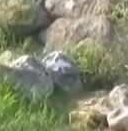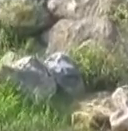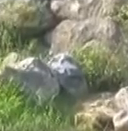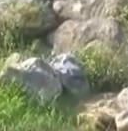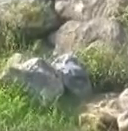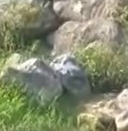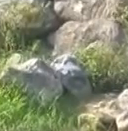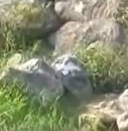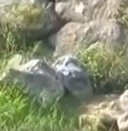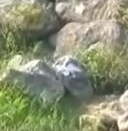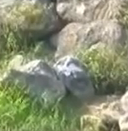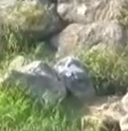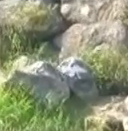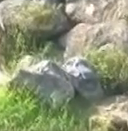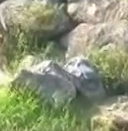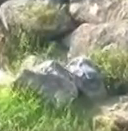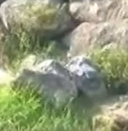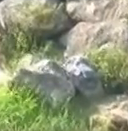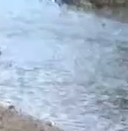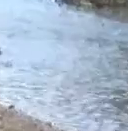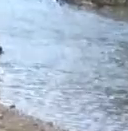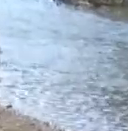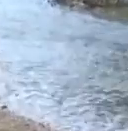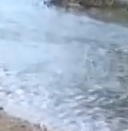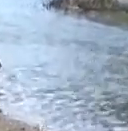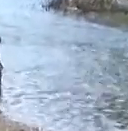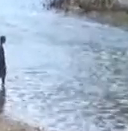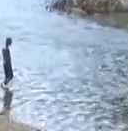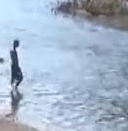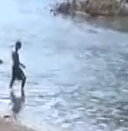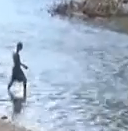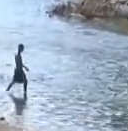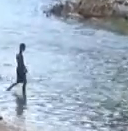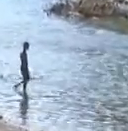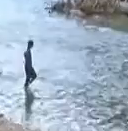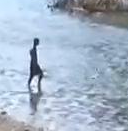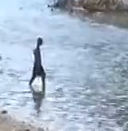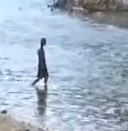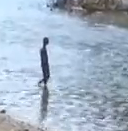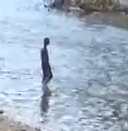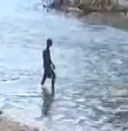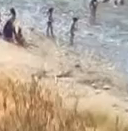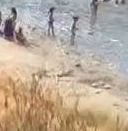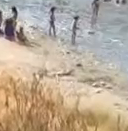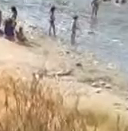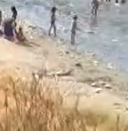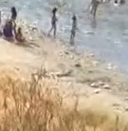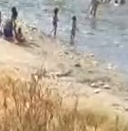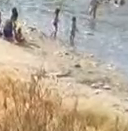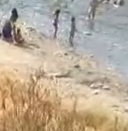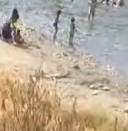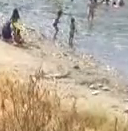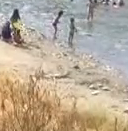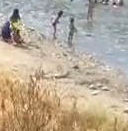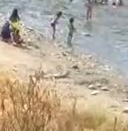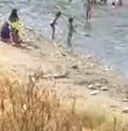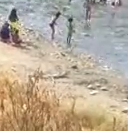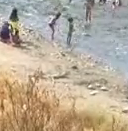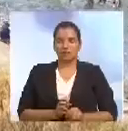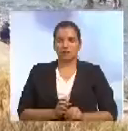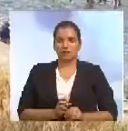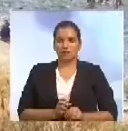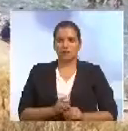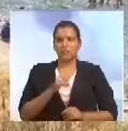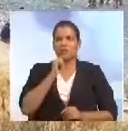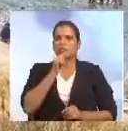Descargas de aguas servidas caen directamente al río Teaune en el sector Vuelta Larga, Cantón Esmeraldas, aseguró Diego Proaño,